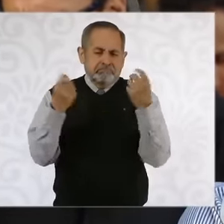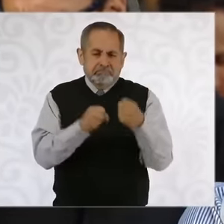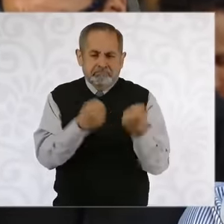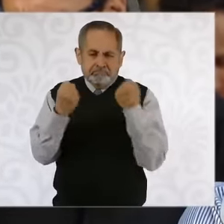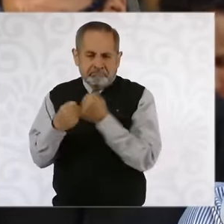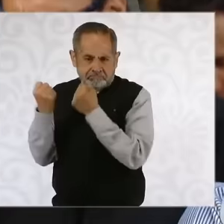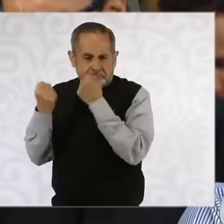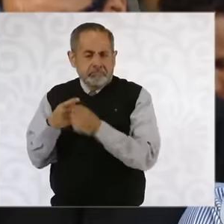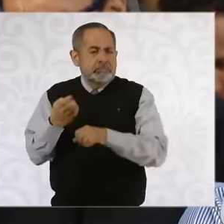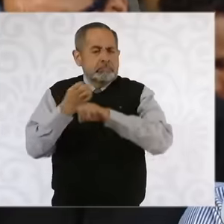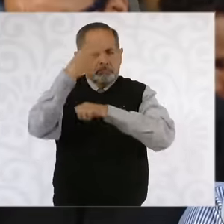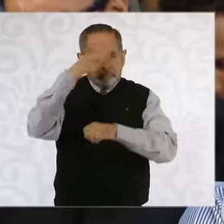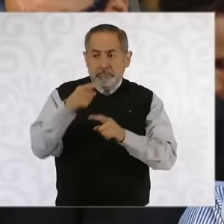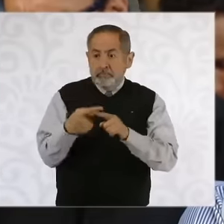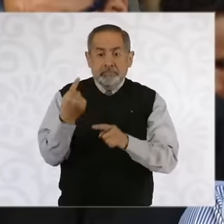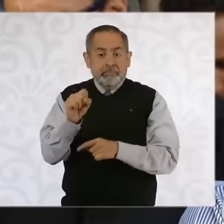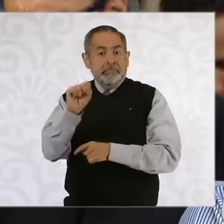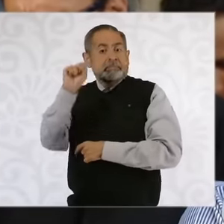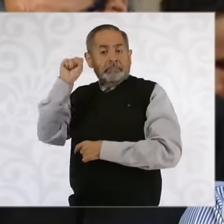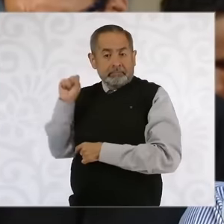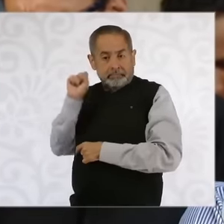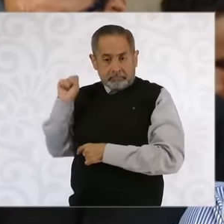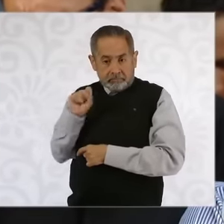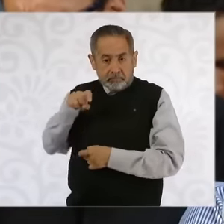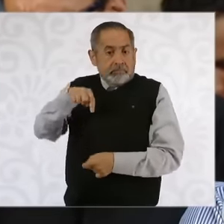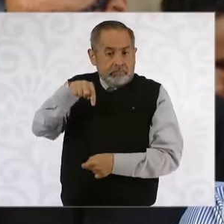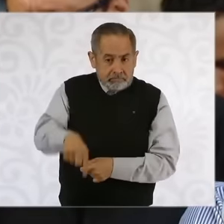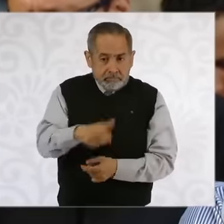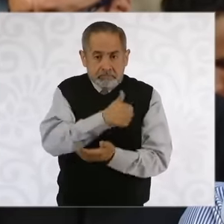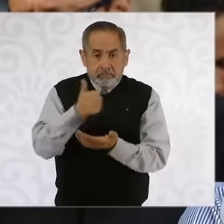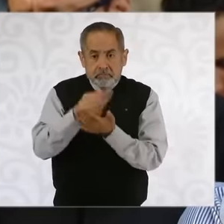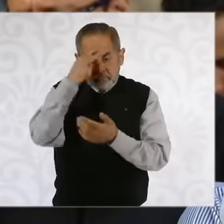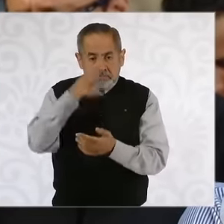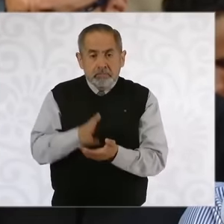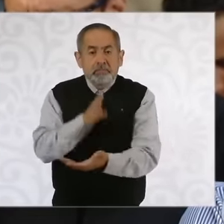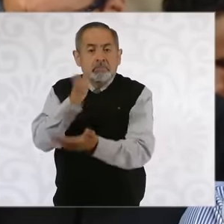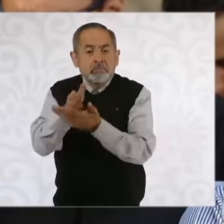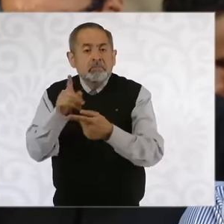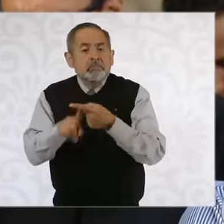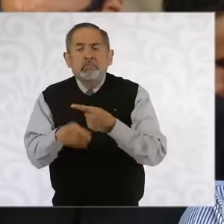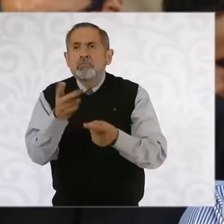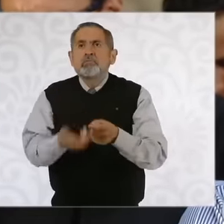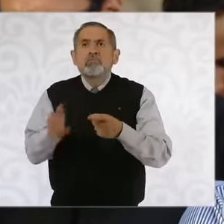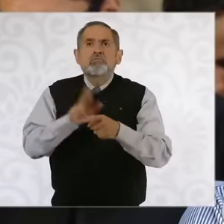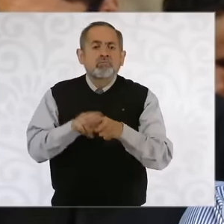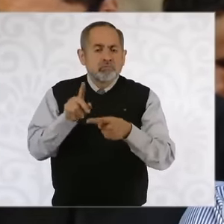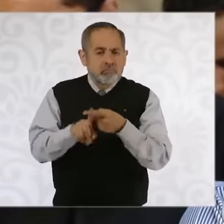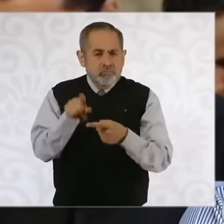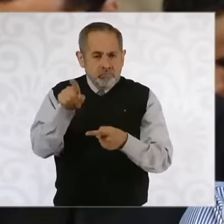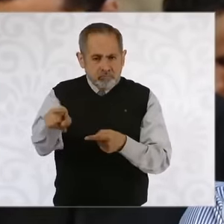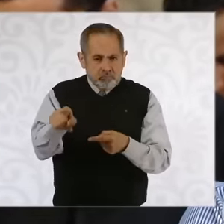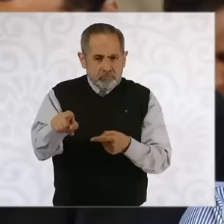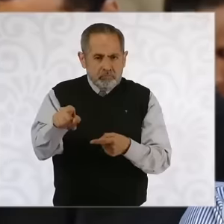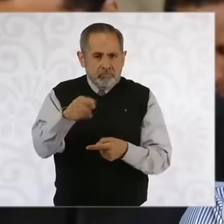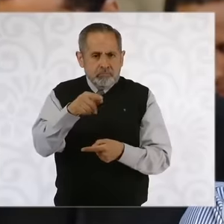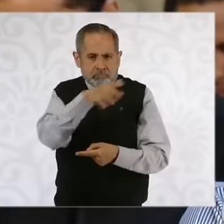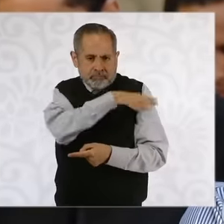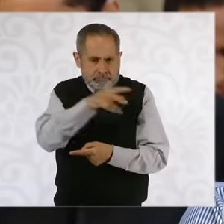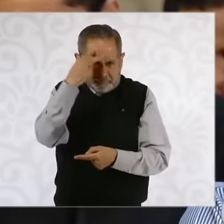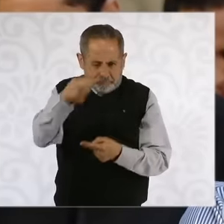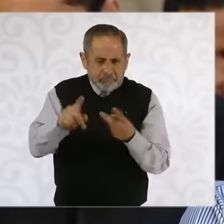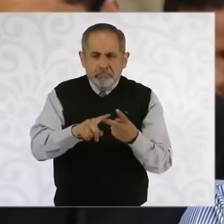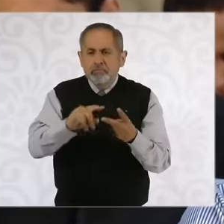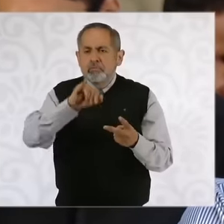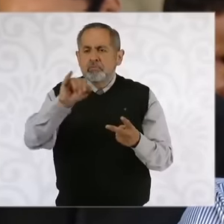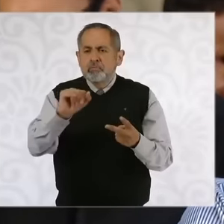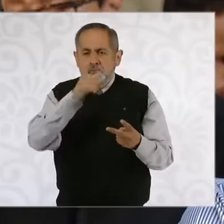esa fractura el pasado sábado aquí en la Ciudad de México. Acudió a los hospitales, al Hospital de General de México, al Hospital de